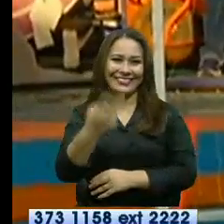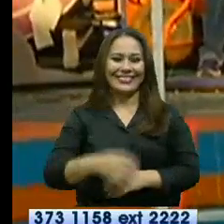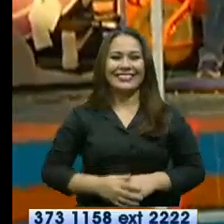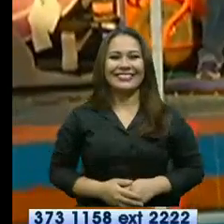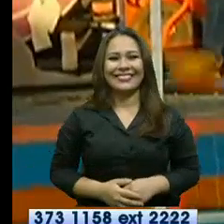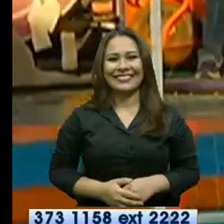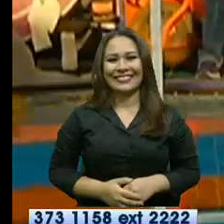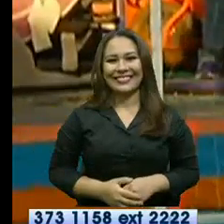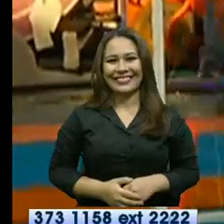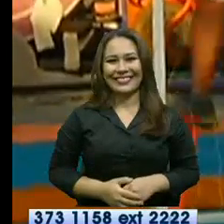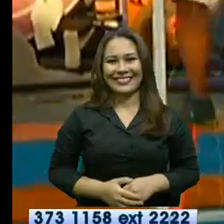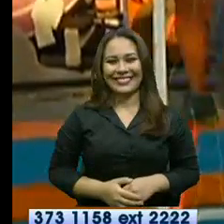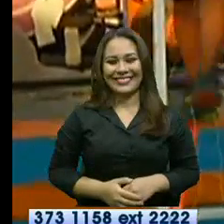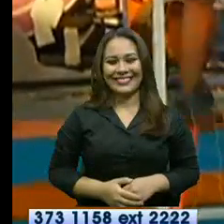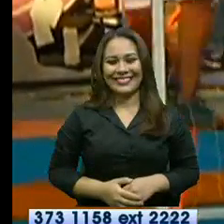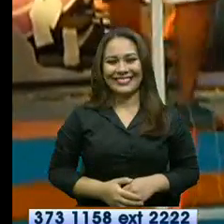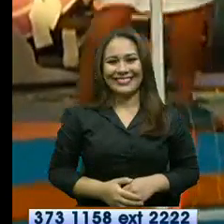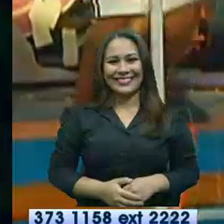César Saúl.